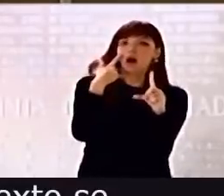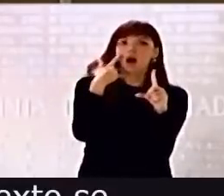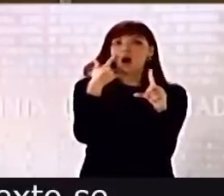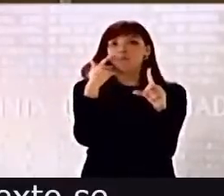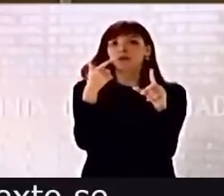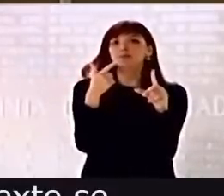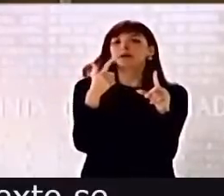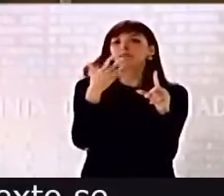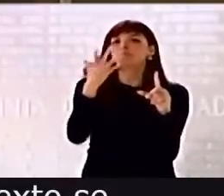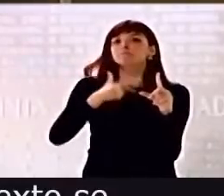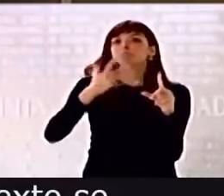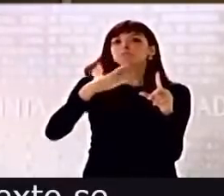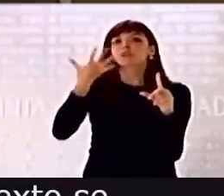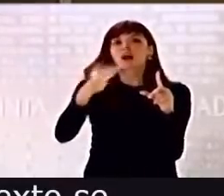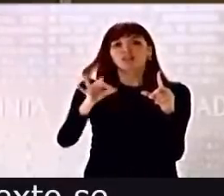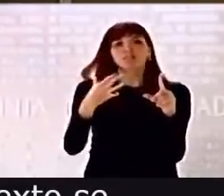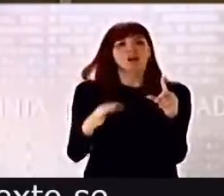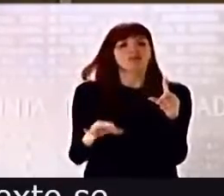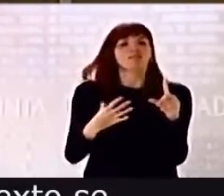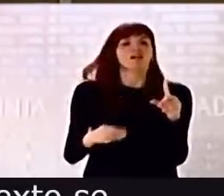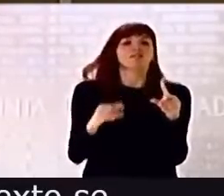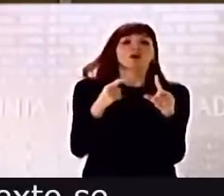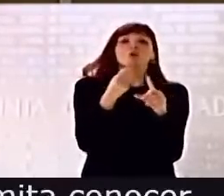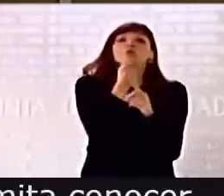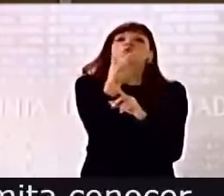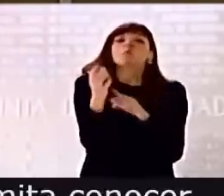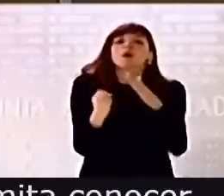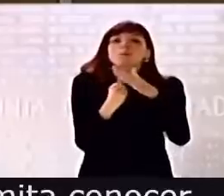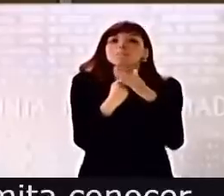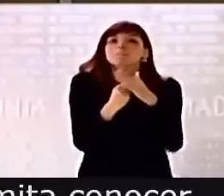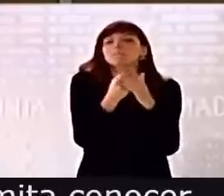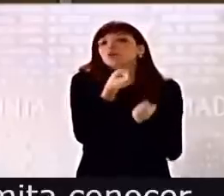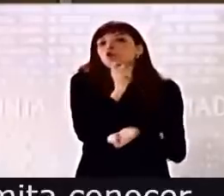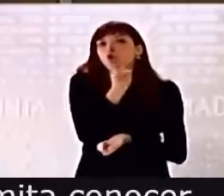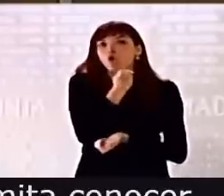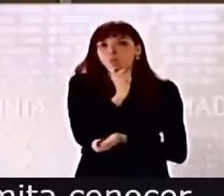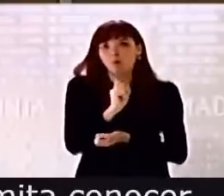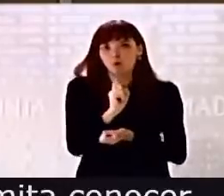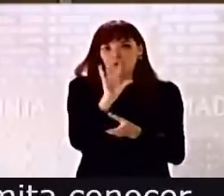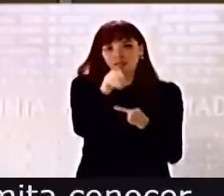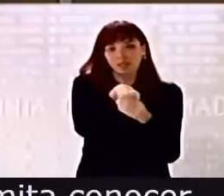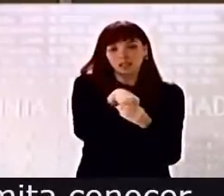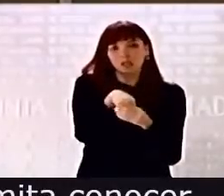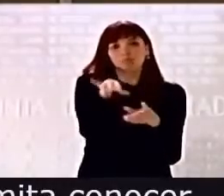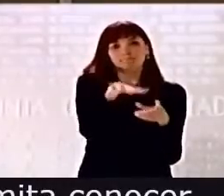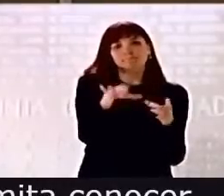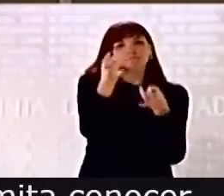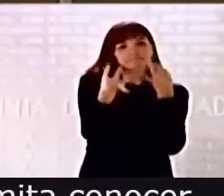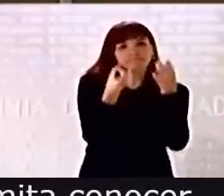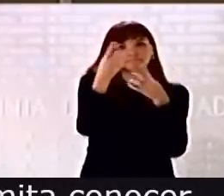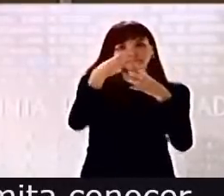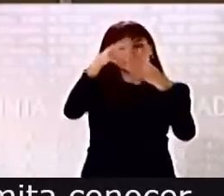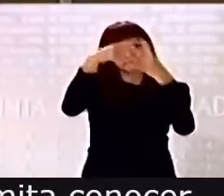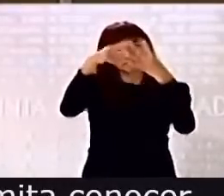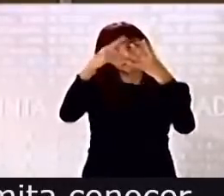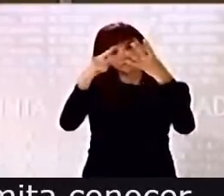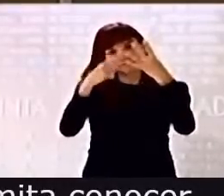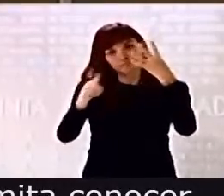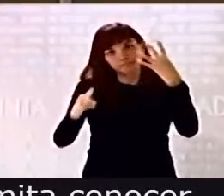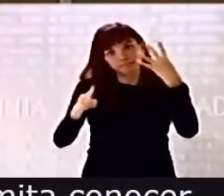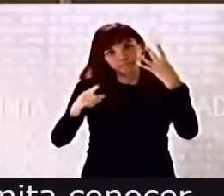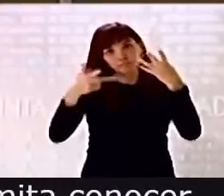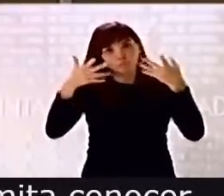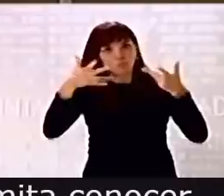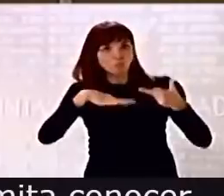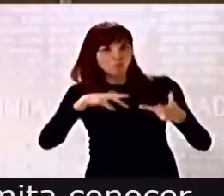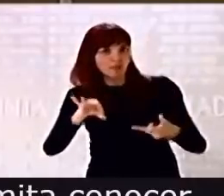permita conocer cuáles son los aforos dentro de las diferentes actividades que podemos realizar.